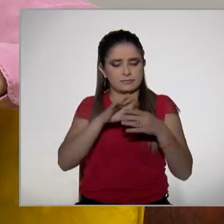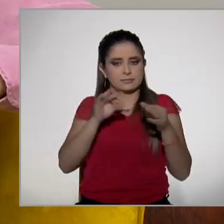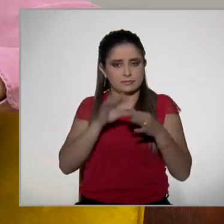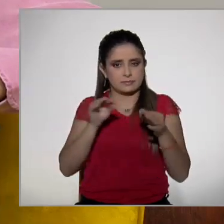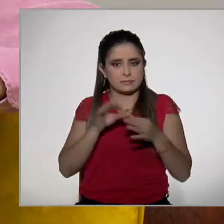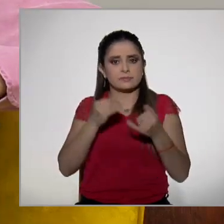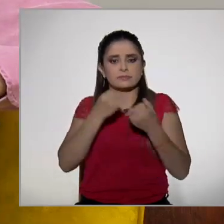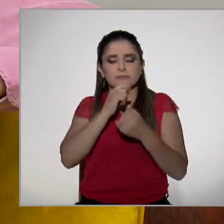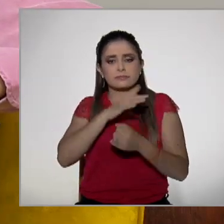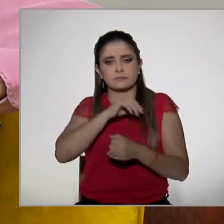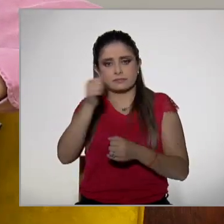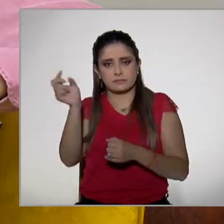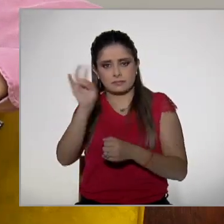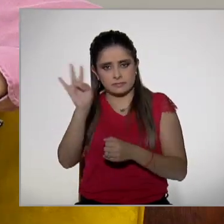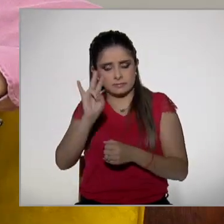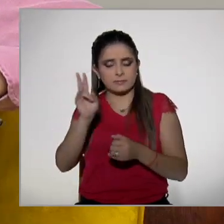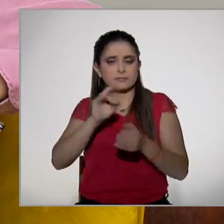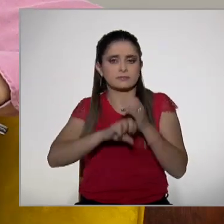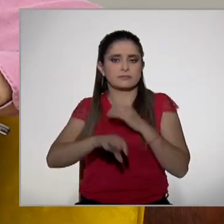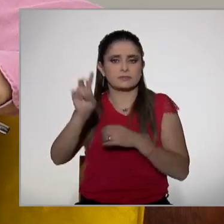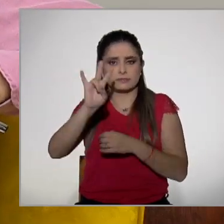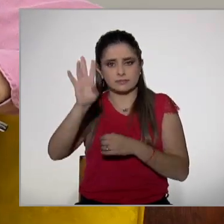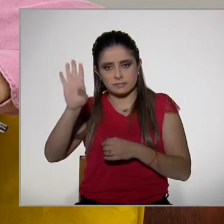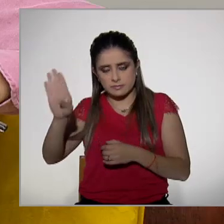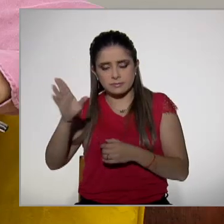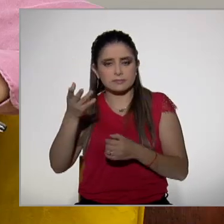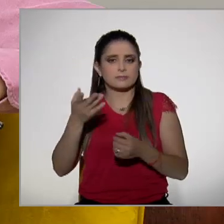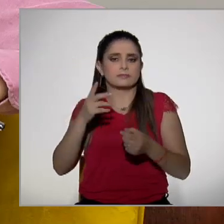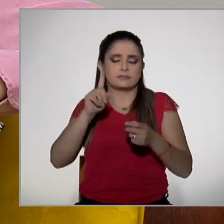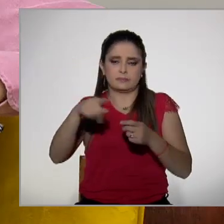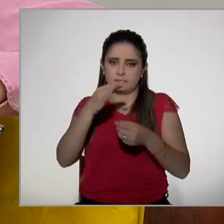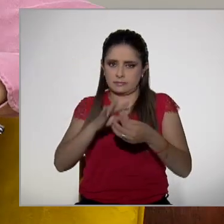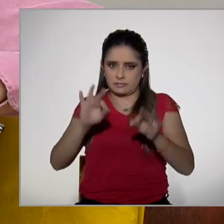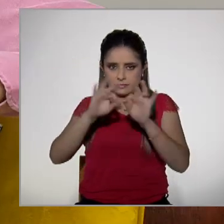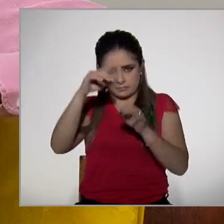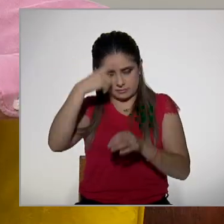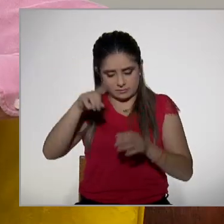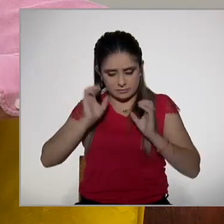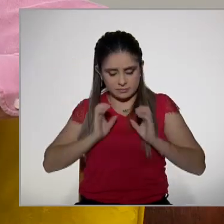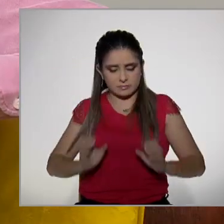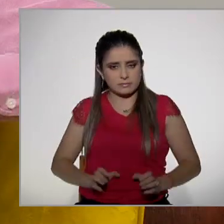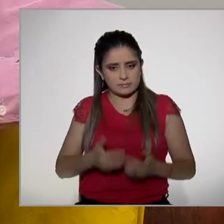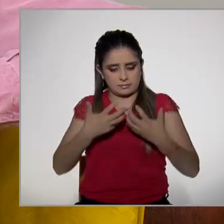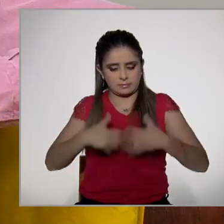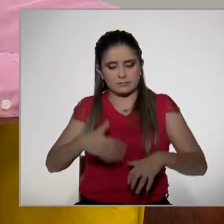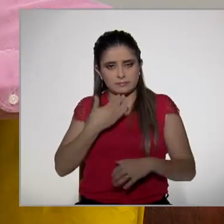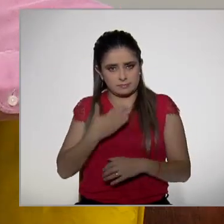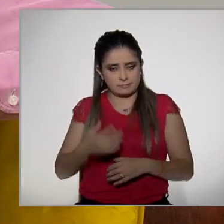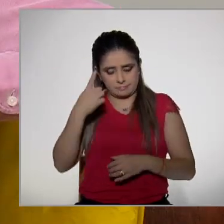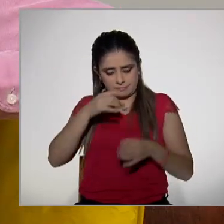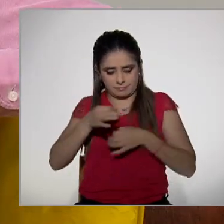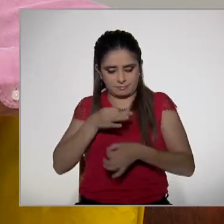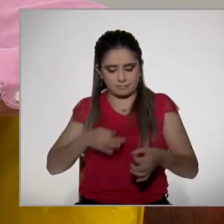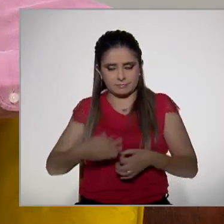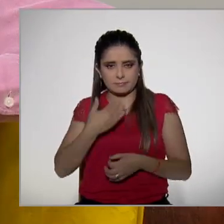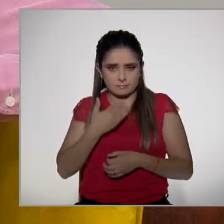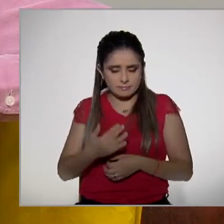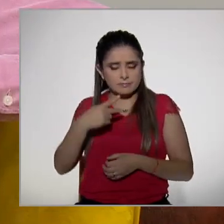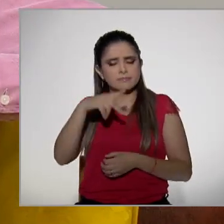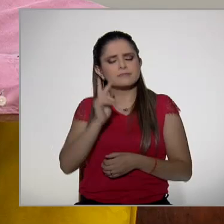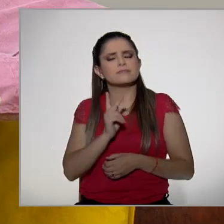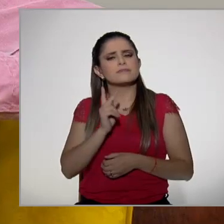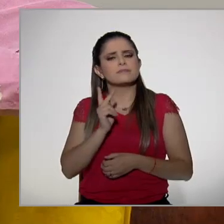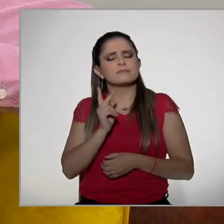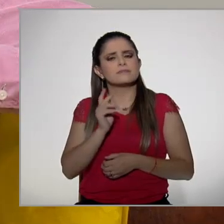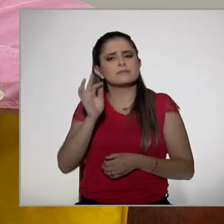también los otros nutrientes como el complejo ve por ejemplo es básico para que se forme adecuadamente un eritrocito pero cuando hablamos también